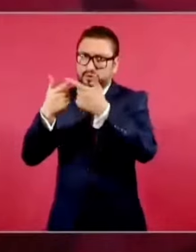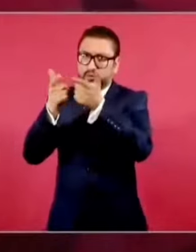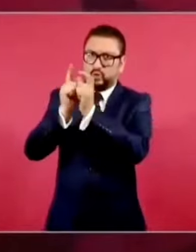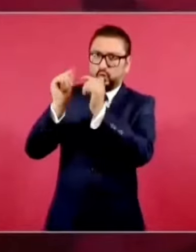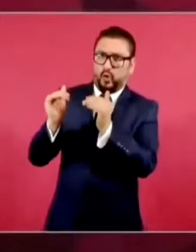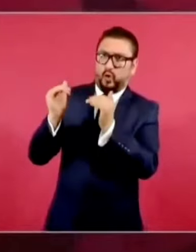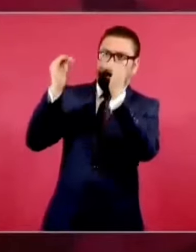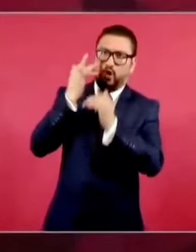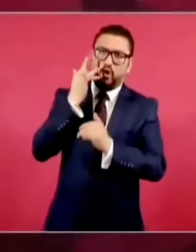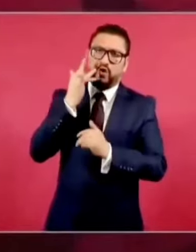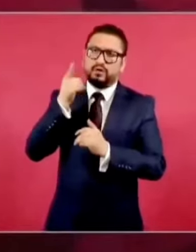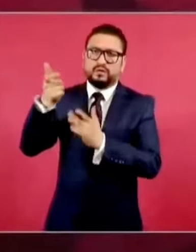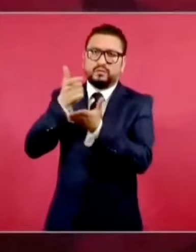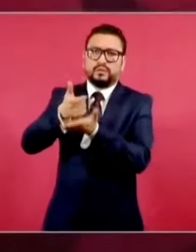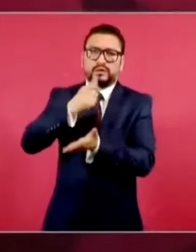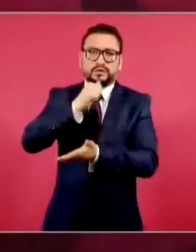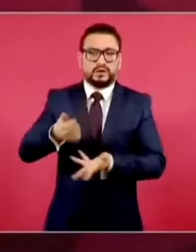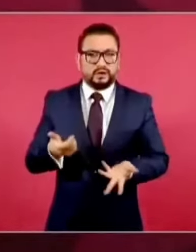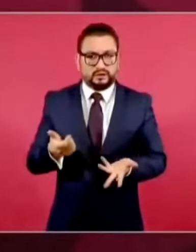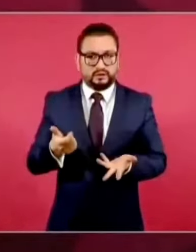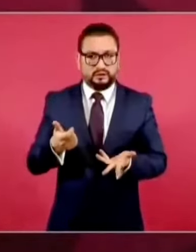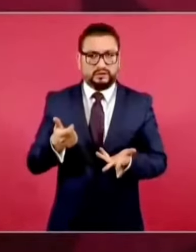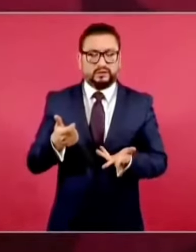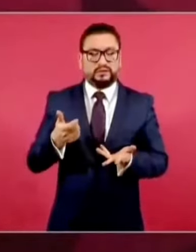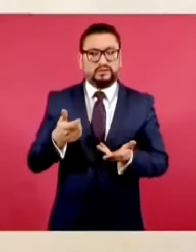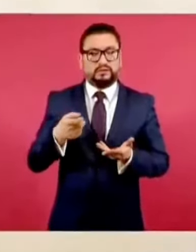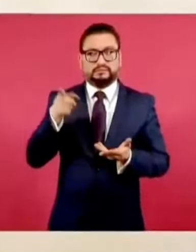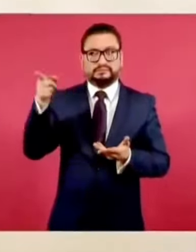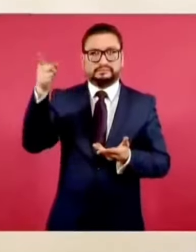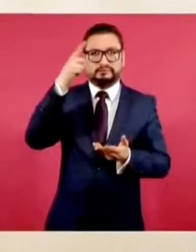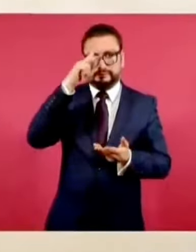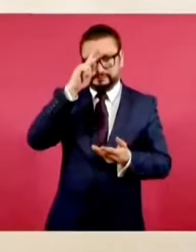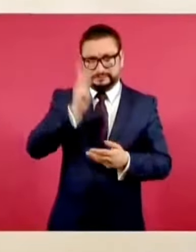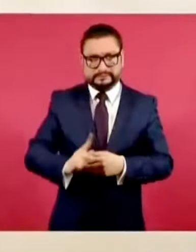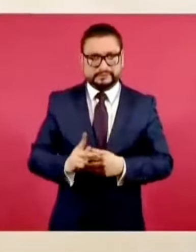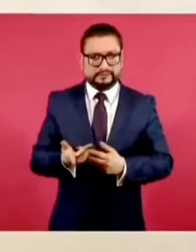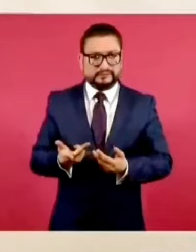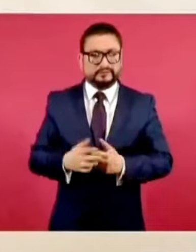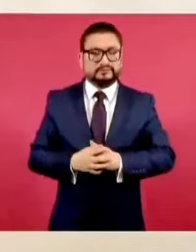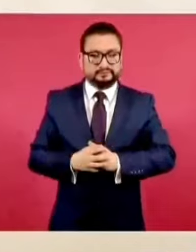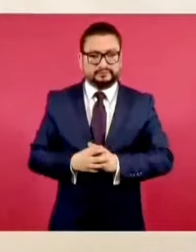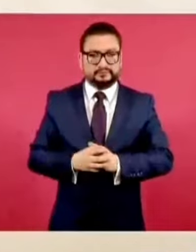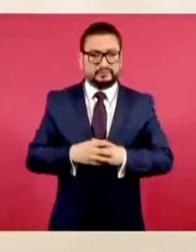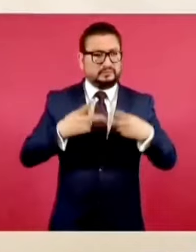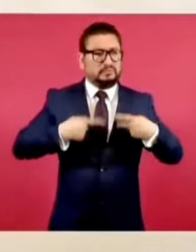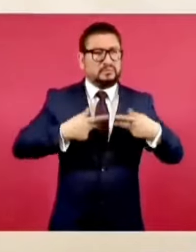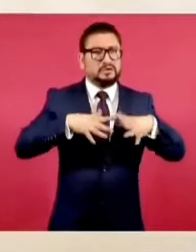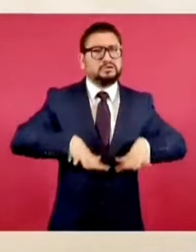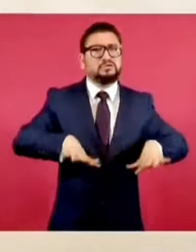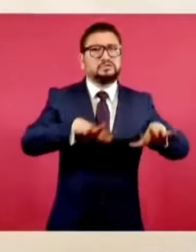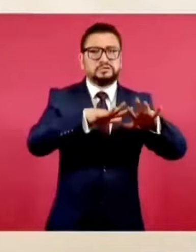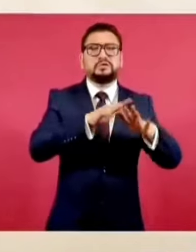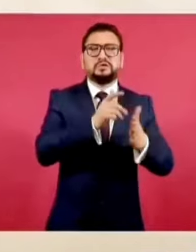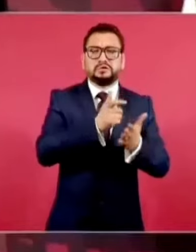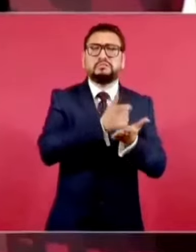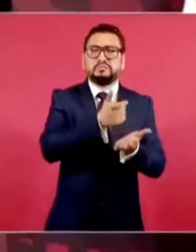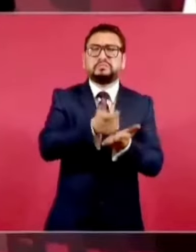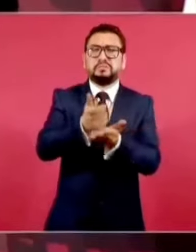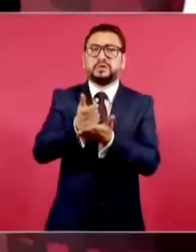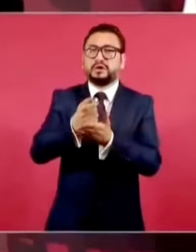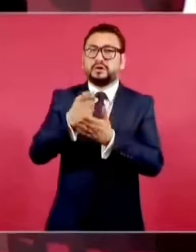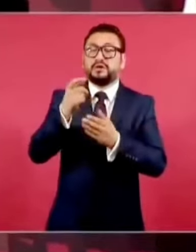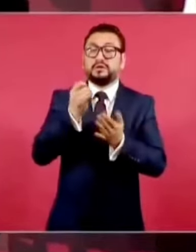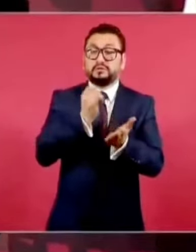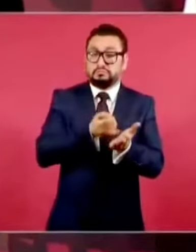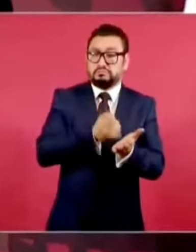arriba los de Mero arriba el pueblo Sí pero los de